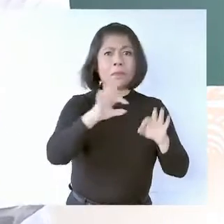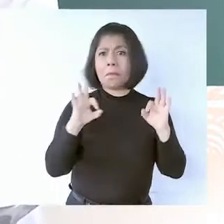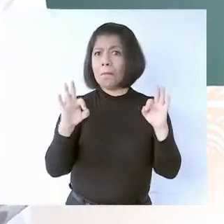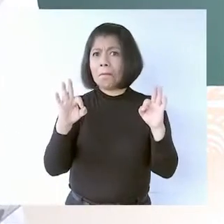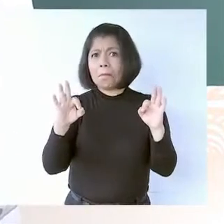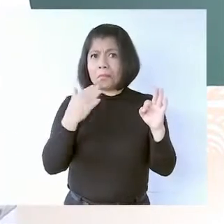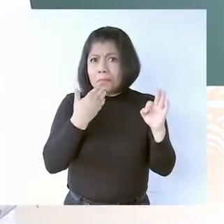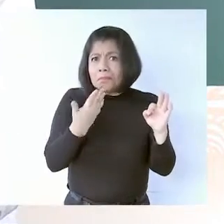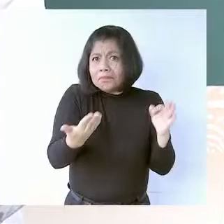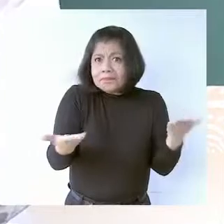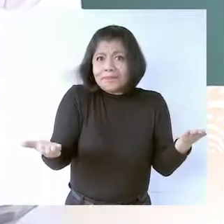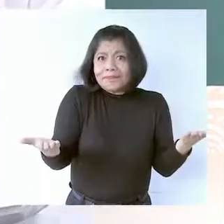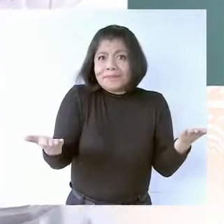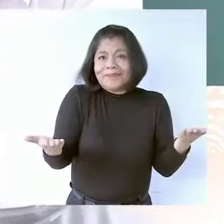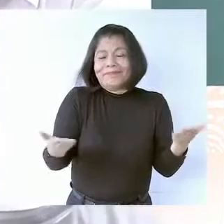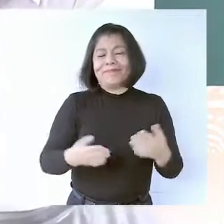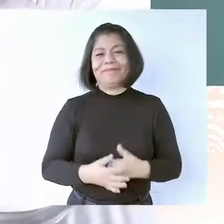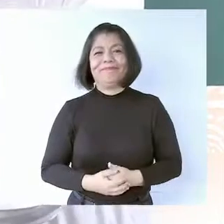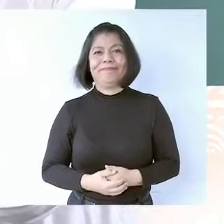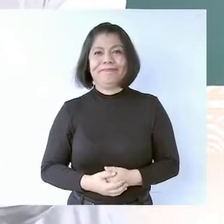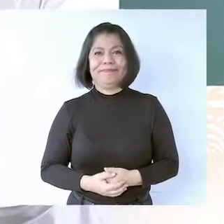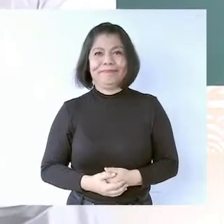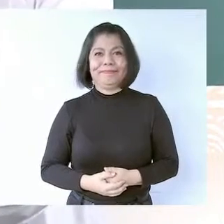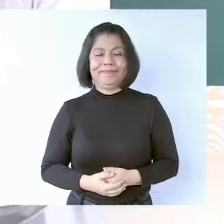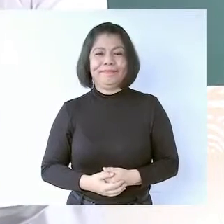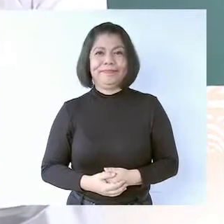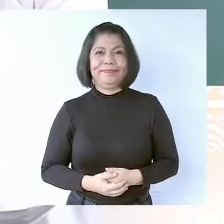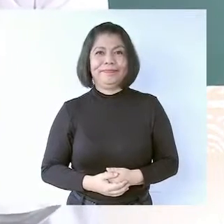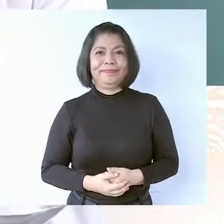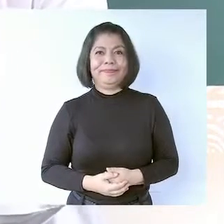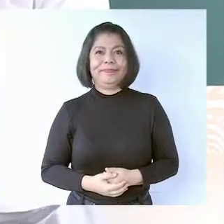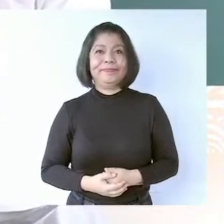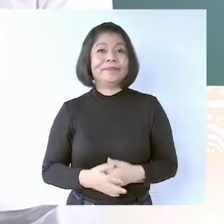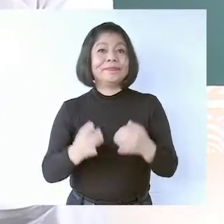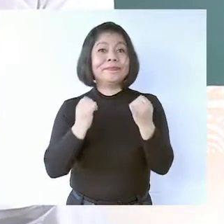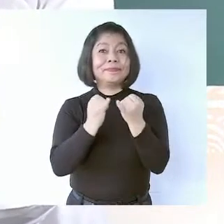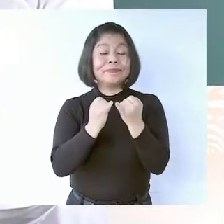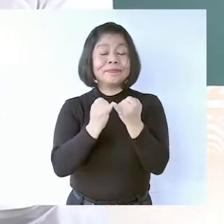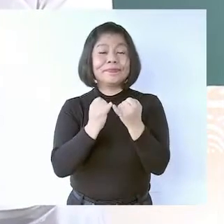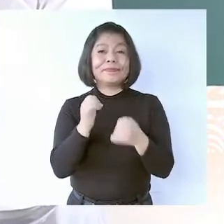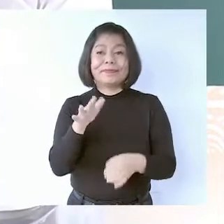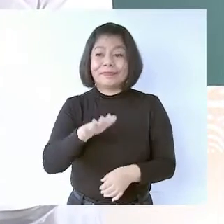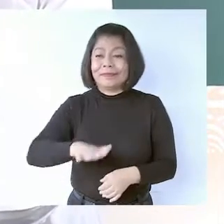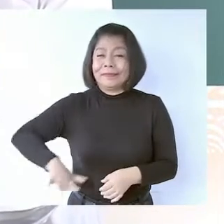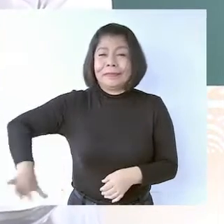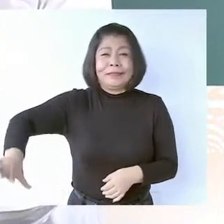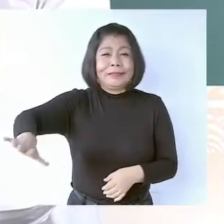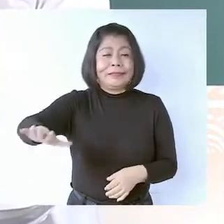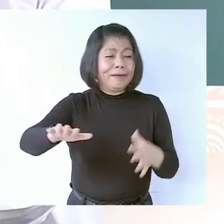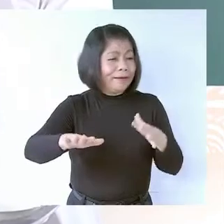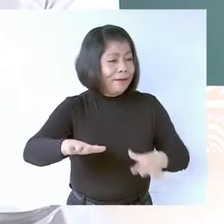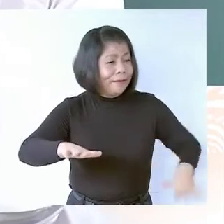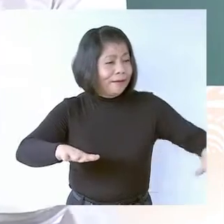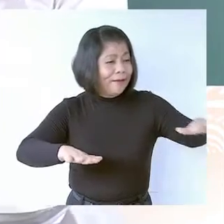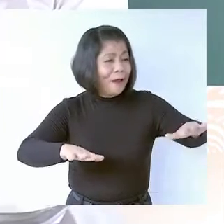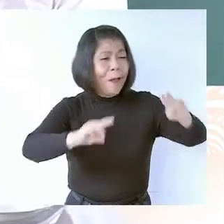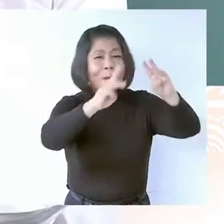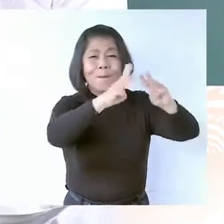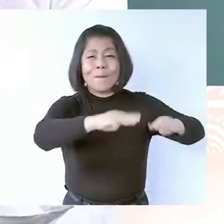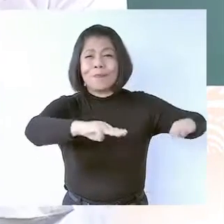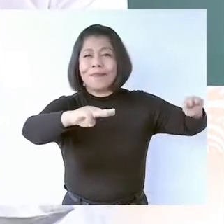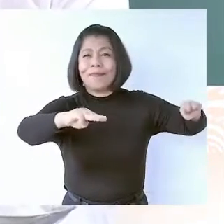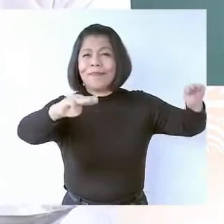y además pues se tiene esta gran belleza que es el mar